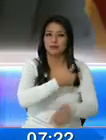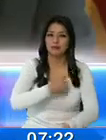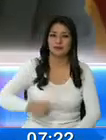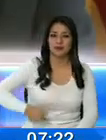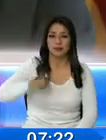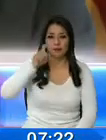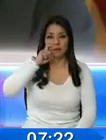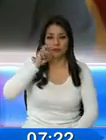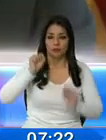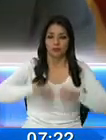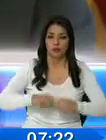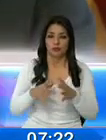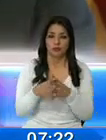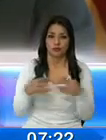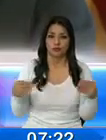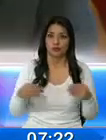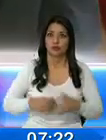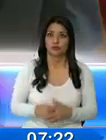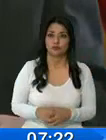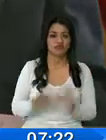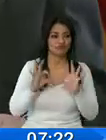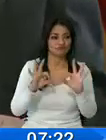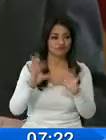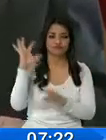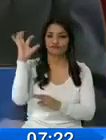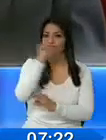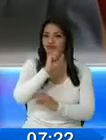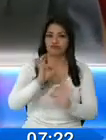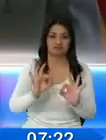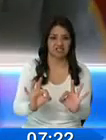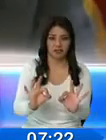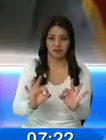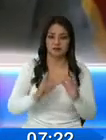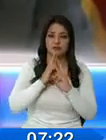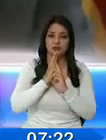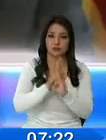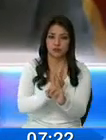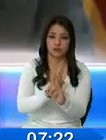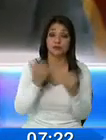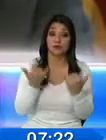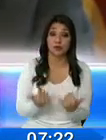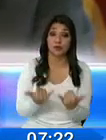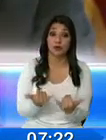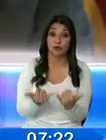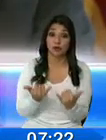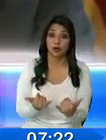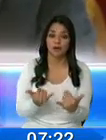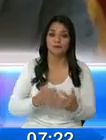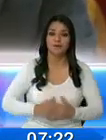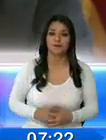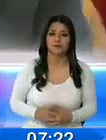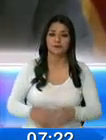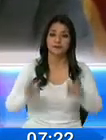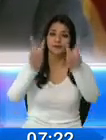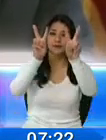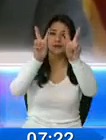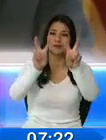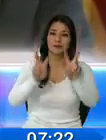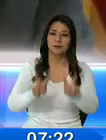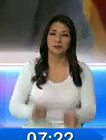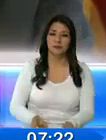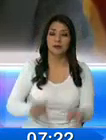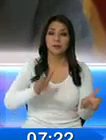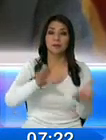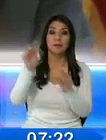Bastante exitoso, bien realizado, que está abarcando además los principales temas relacionados con